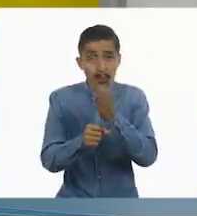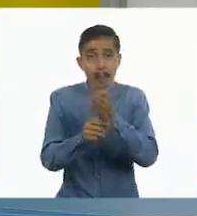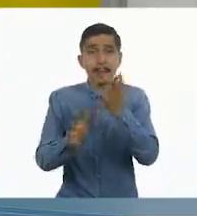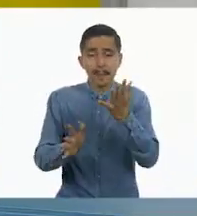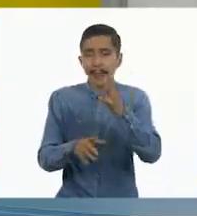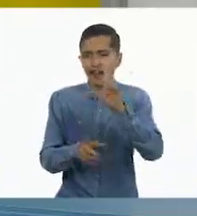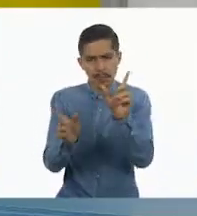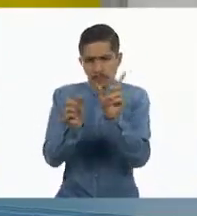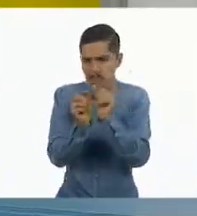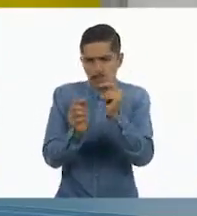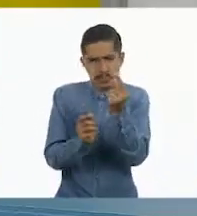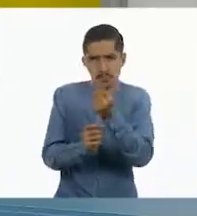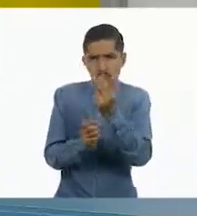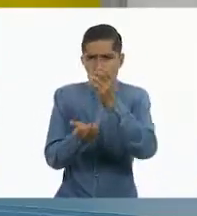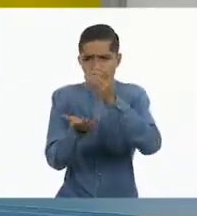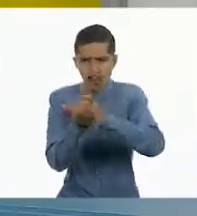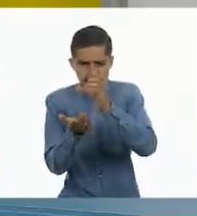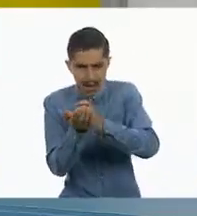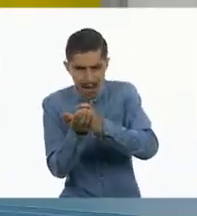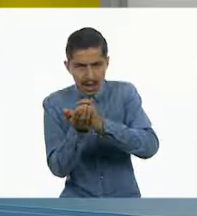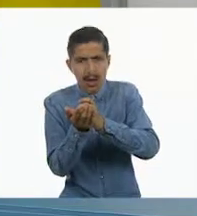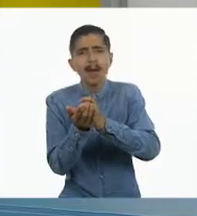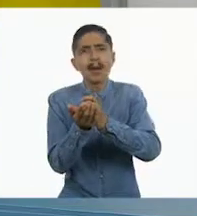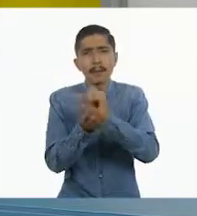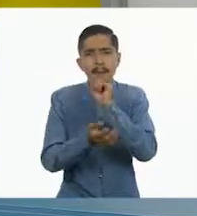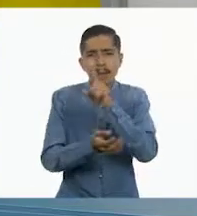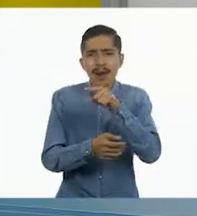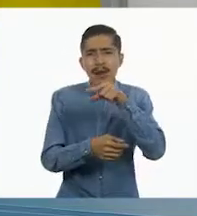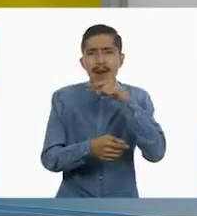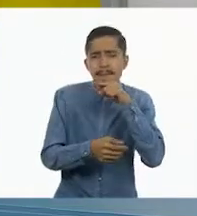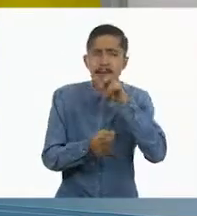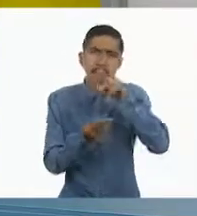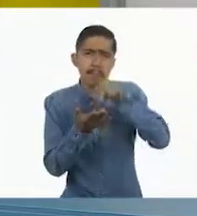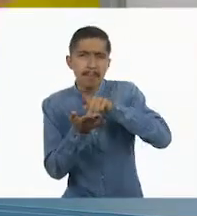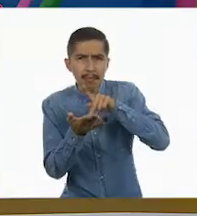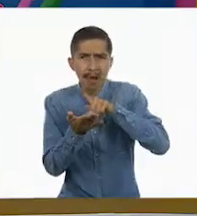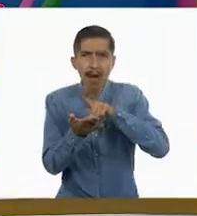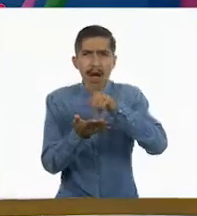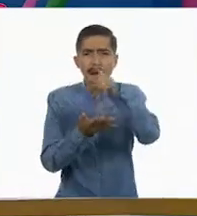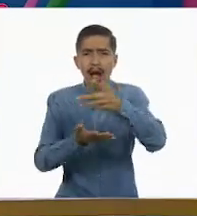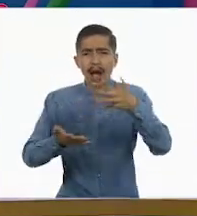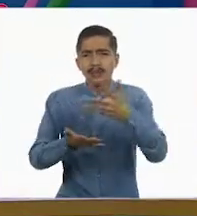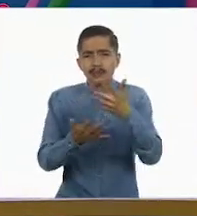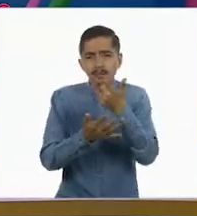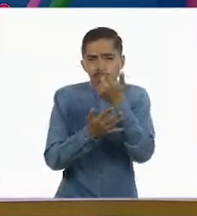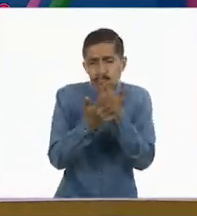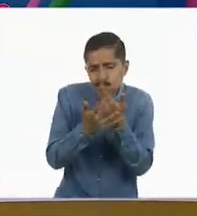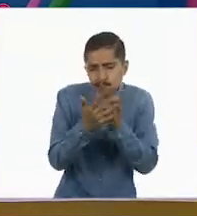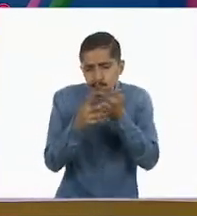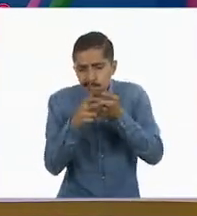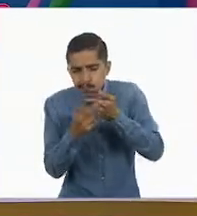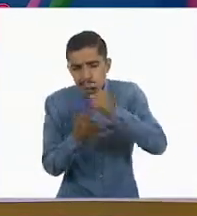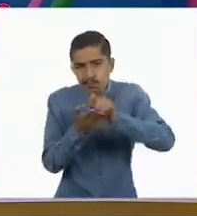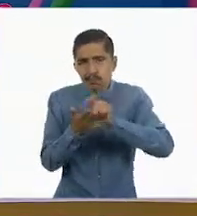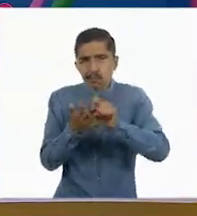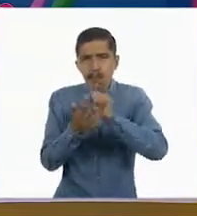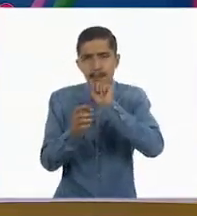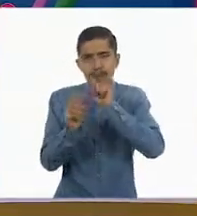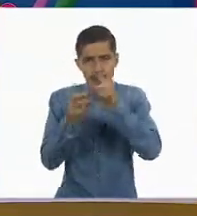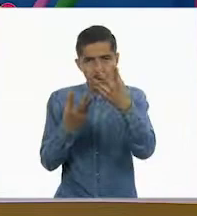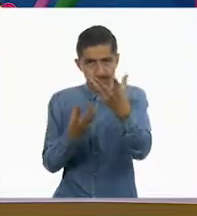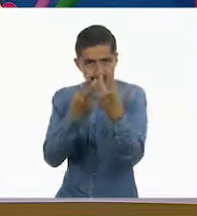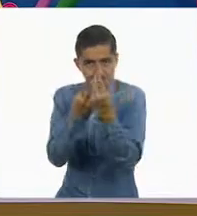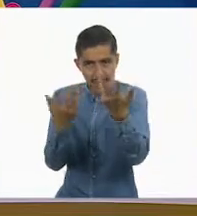a necesitar nuestro cuaderno junto con un lápiz o pluma para que haga algunos cálculos con nosotras. Muy bien,